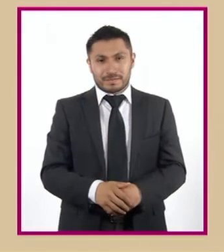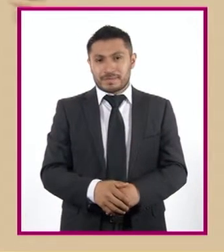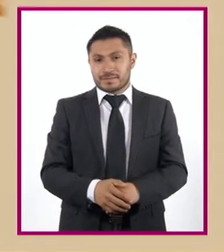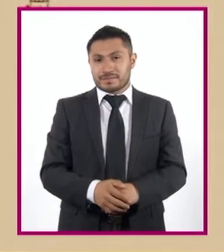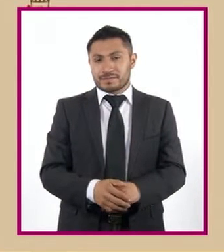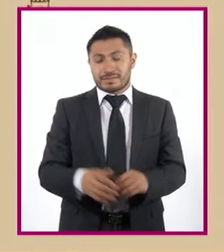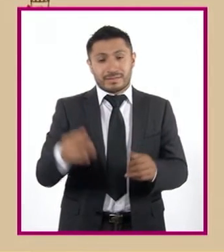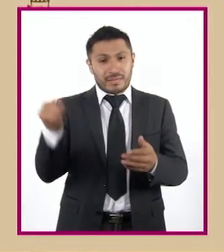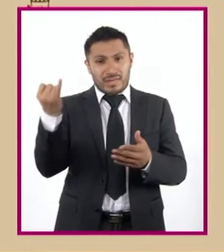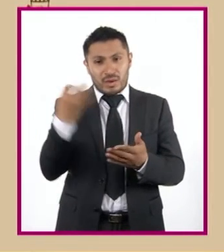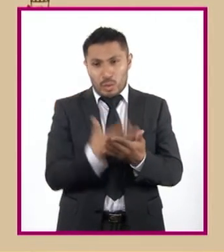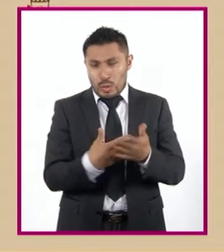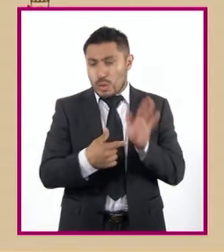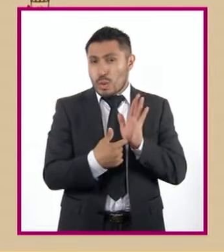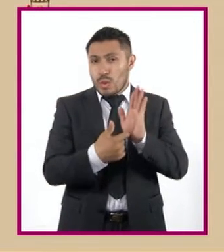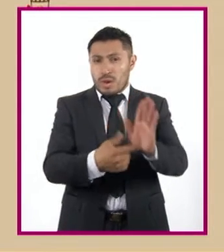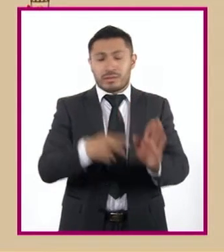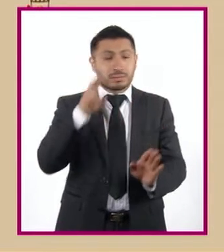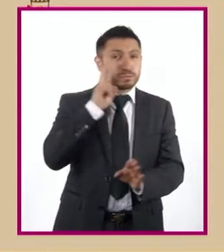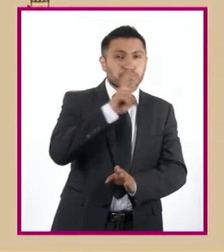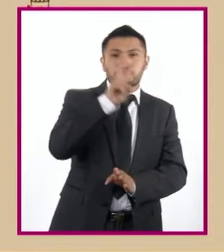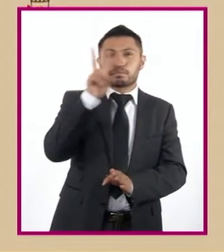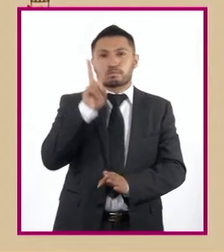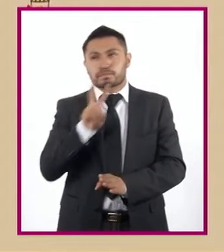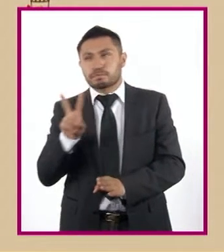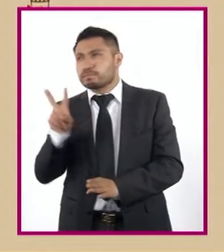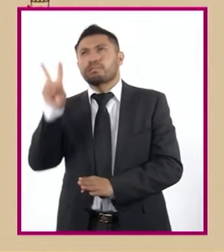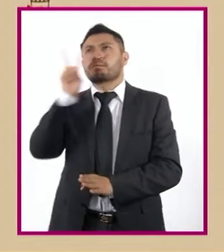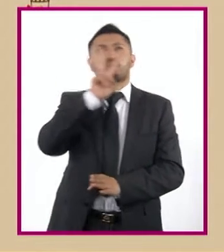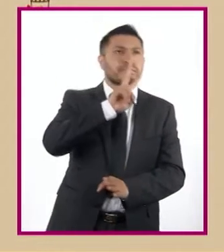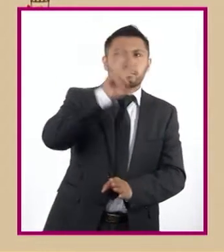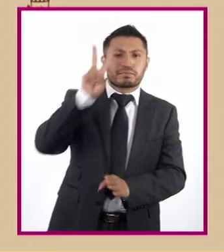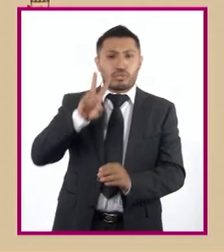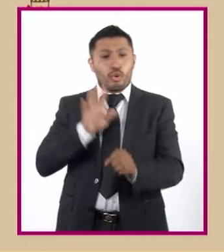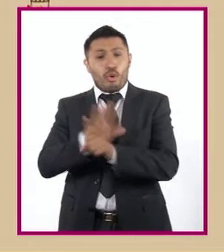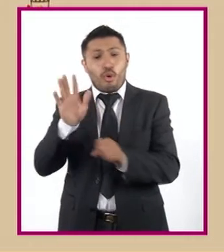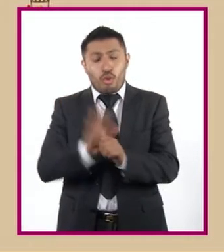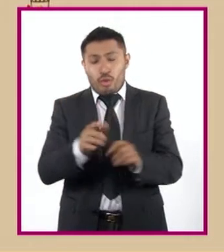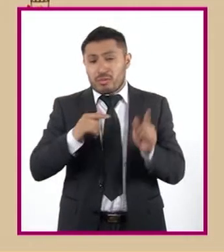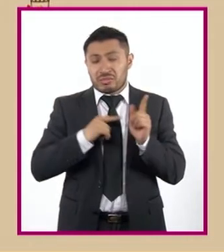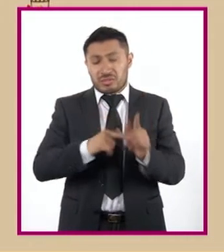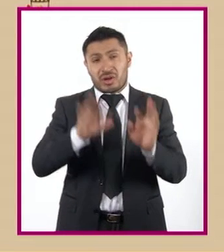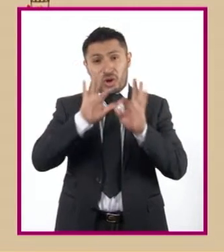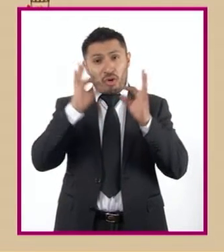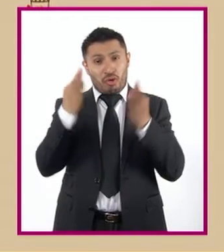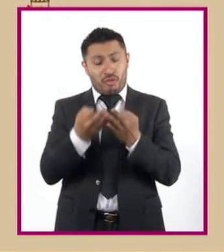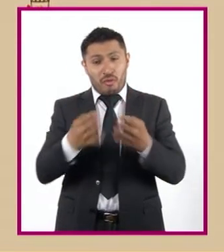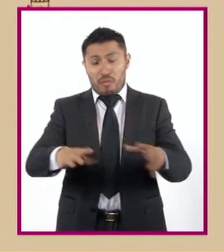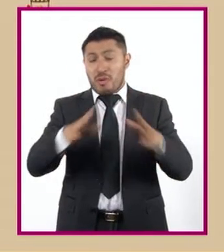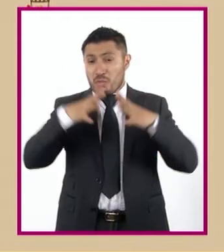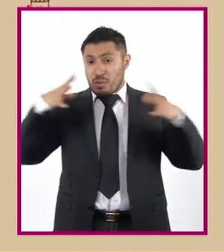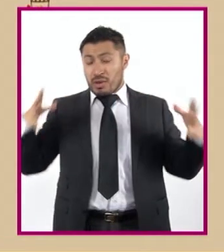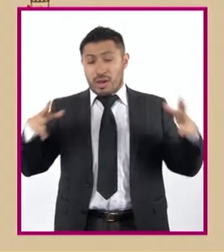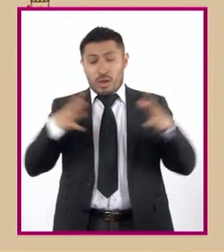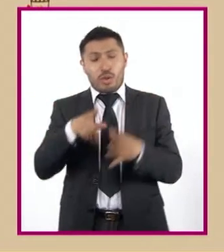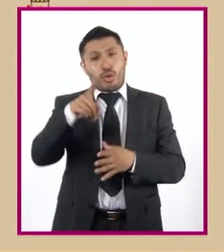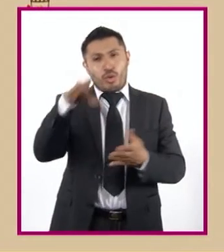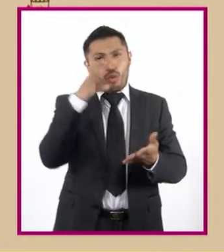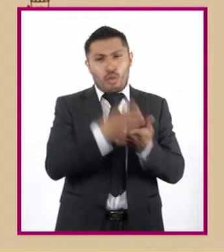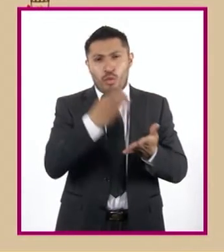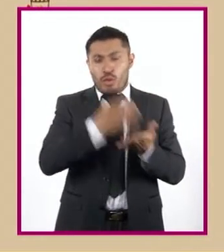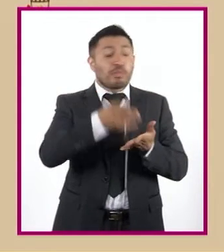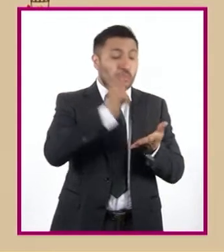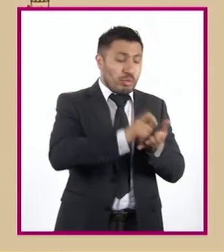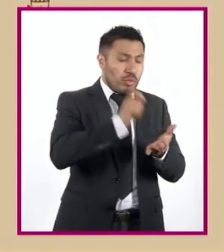En las siguientes imágenes, observen cuáles son las que mantienen la forma y el tamaño. Anoten en su cuaderno las que hayan elegido.